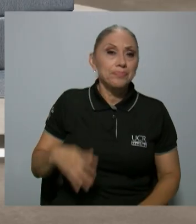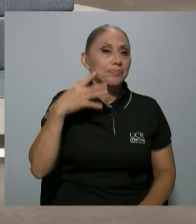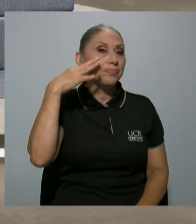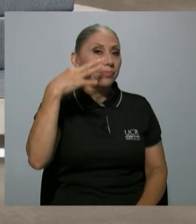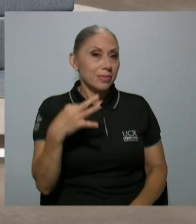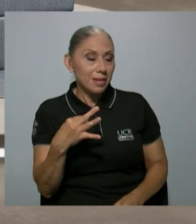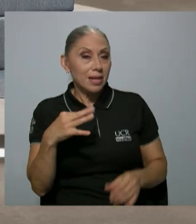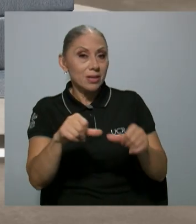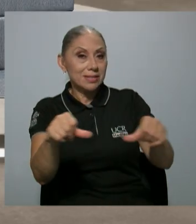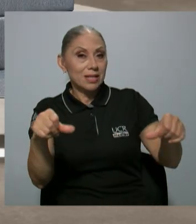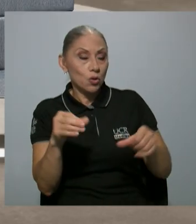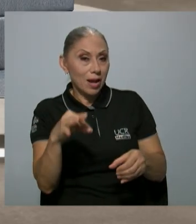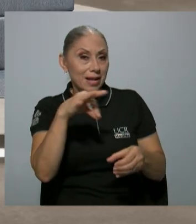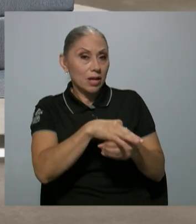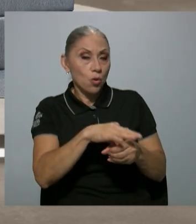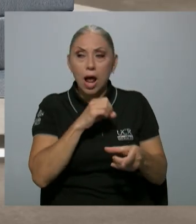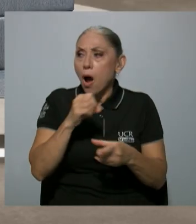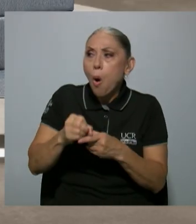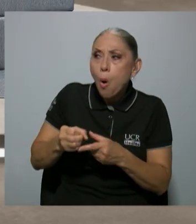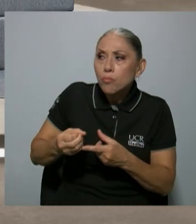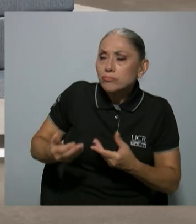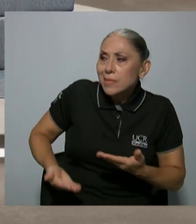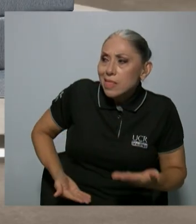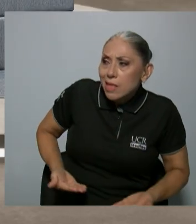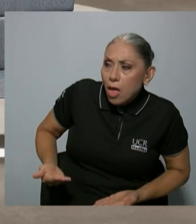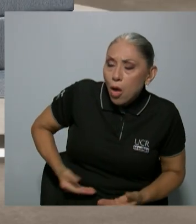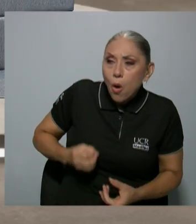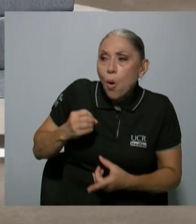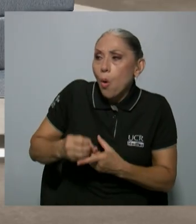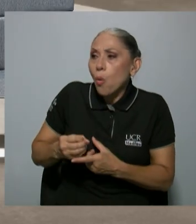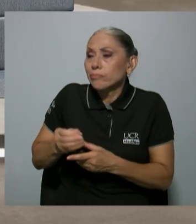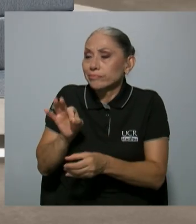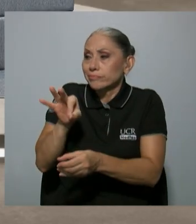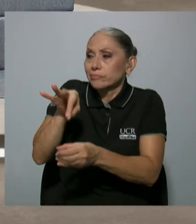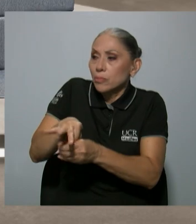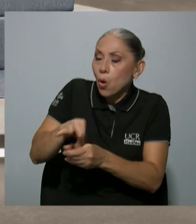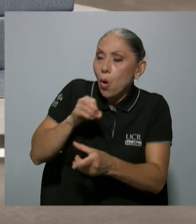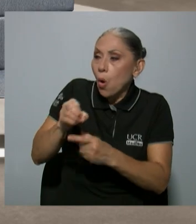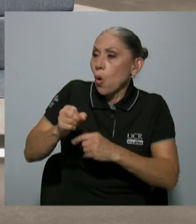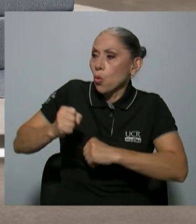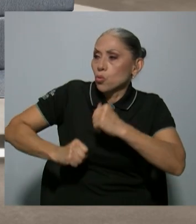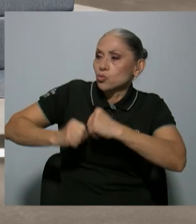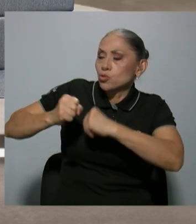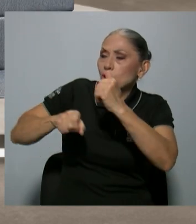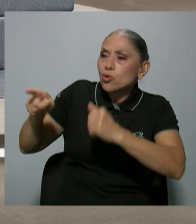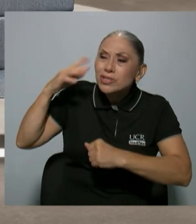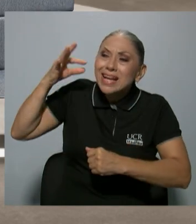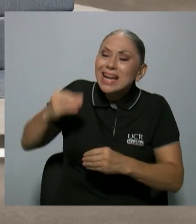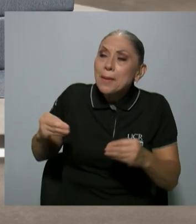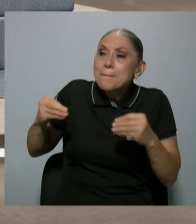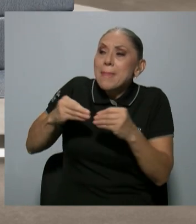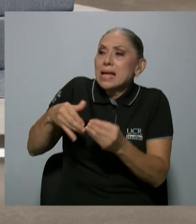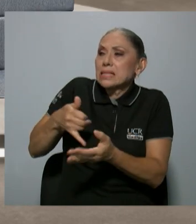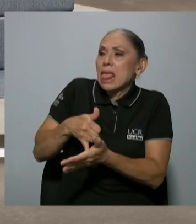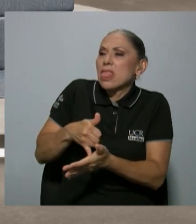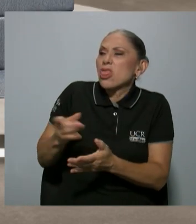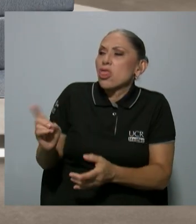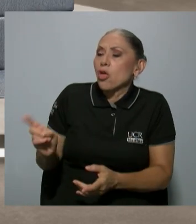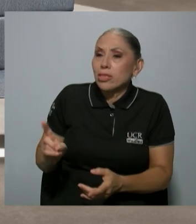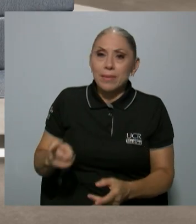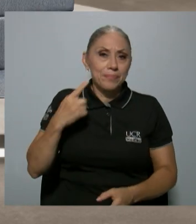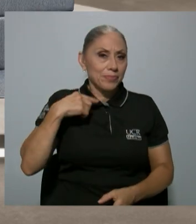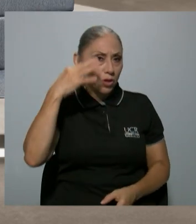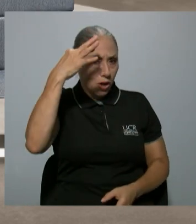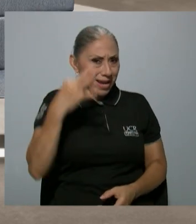agrícola es trabajadoras domésticas, sector agrícola, construcción. ¿Dónde cree usted que hay más debilidades? Creo que la mayor